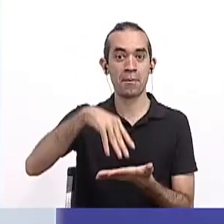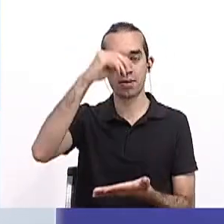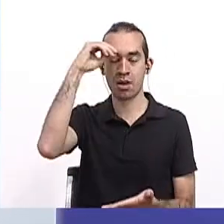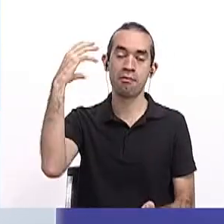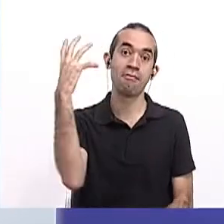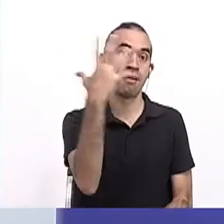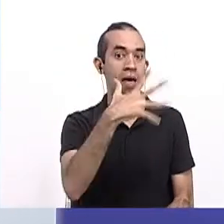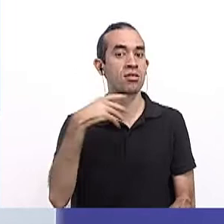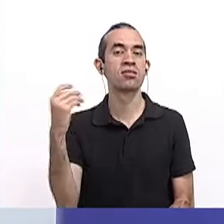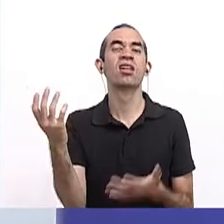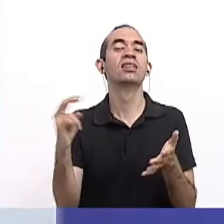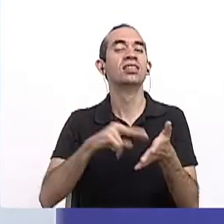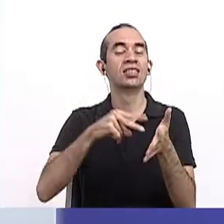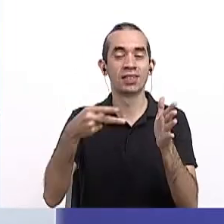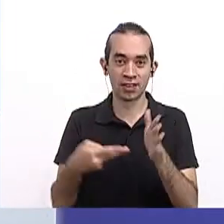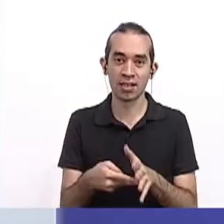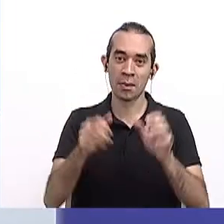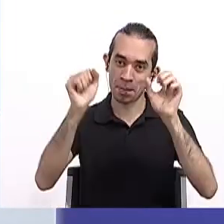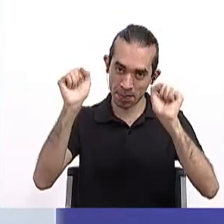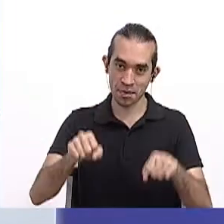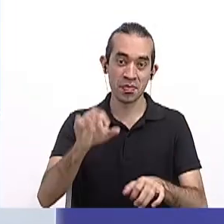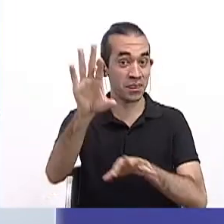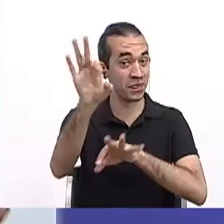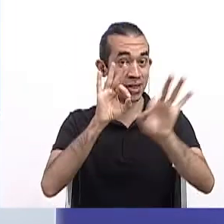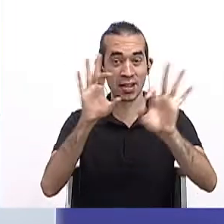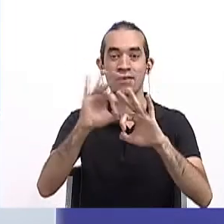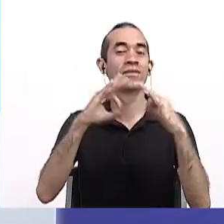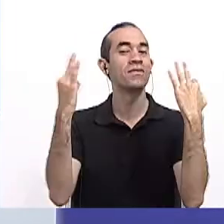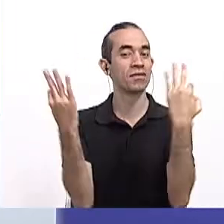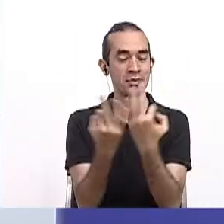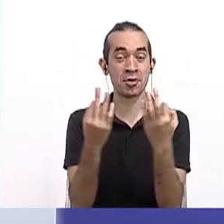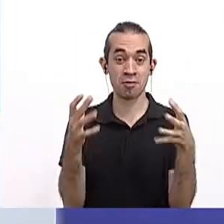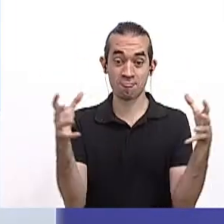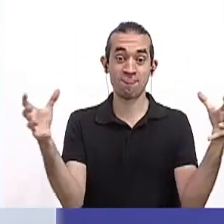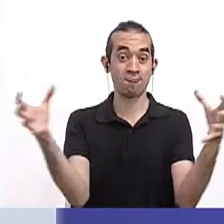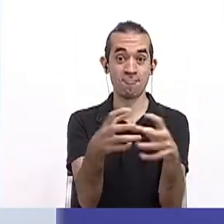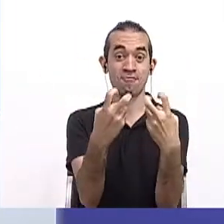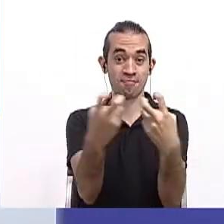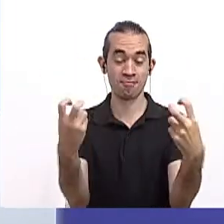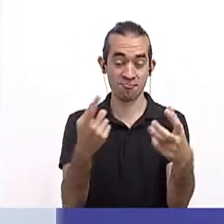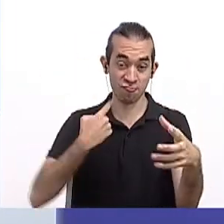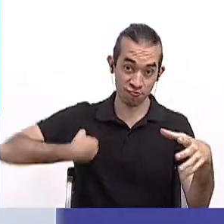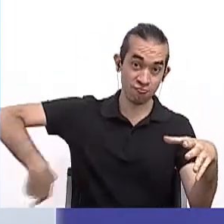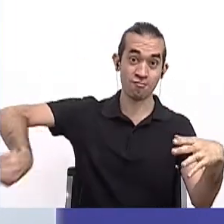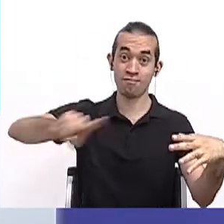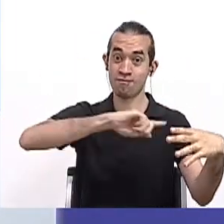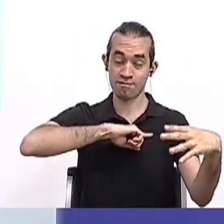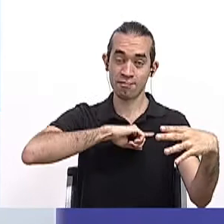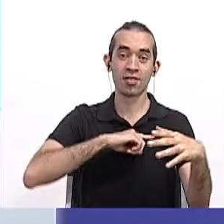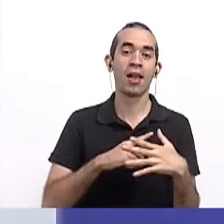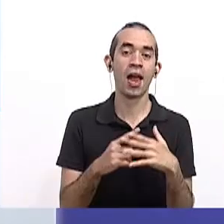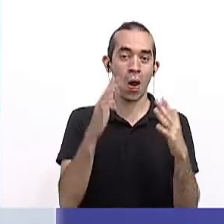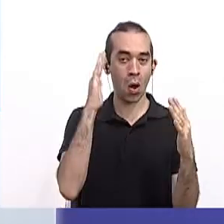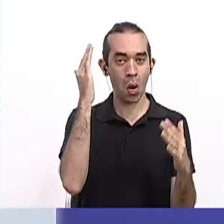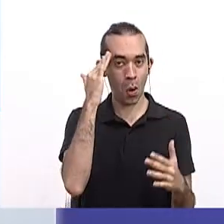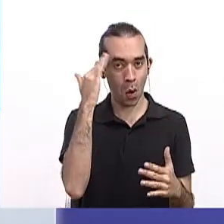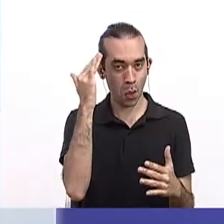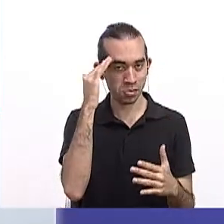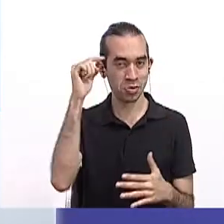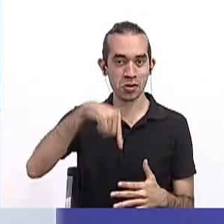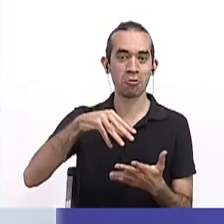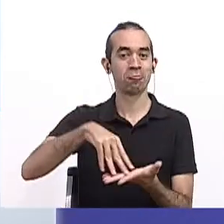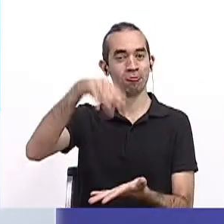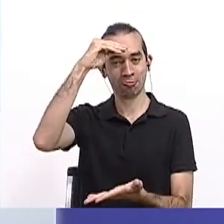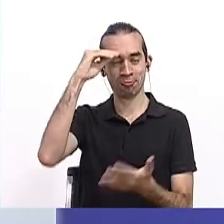tenemos también la oportunidad de invitar a nuestra familia a que juntos construyamos los conocimientos que vamos a adquirir el día